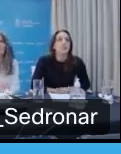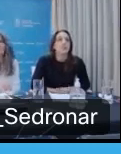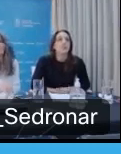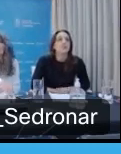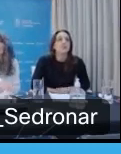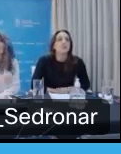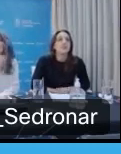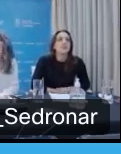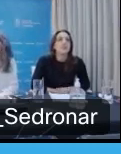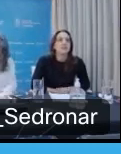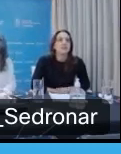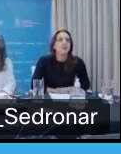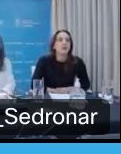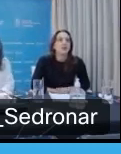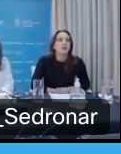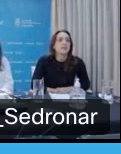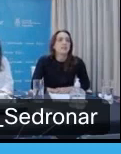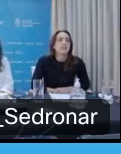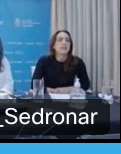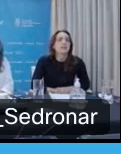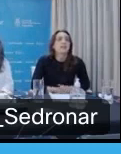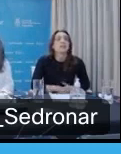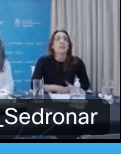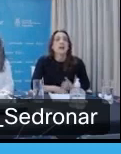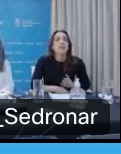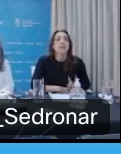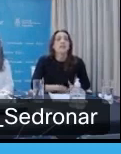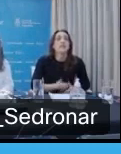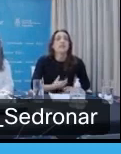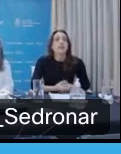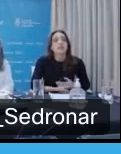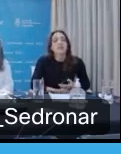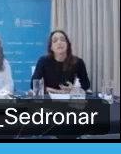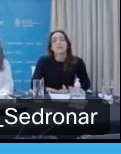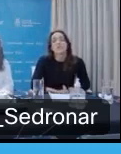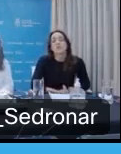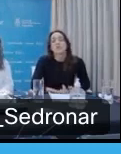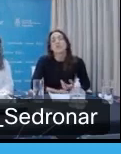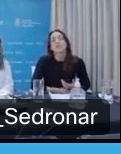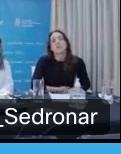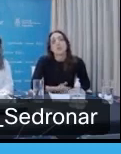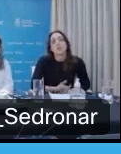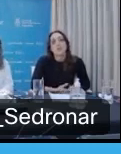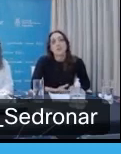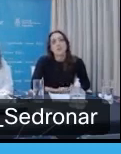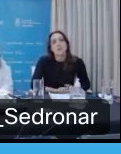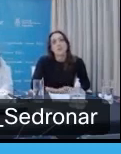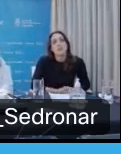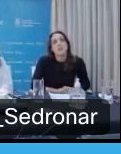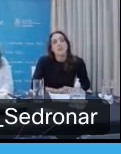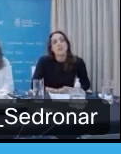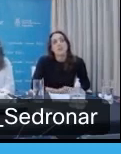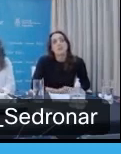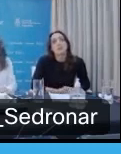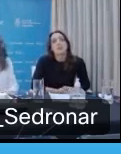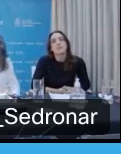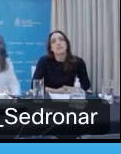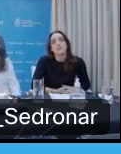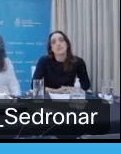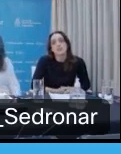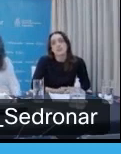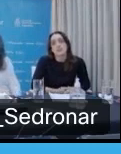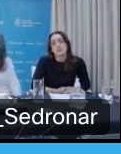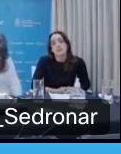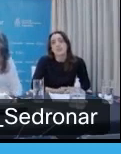jóvenes. Así que vamos en este ratito a intentar caracterizar y complejizar y sobre todo contextualizar, ¿no?, qué queremos